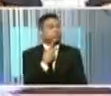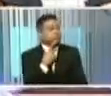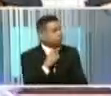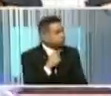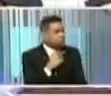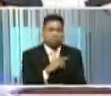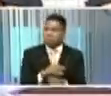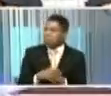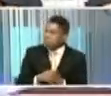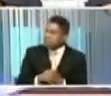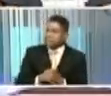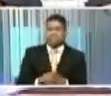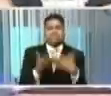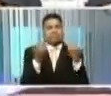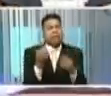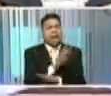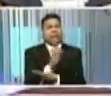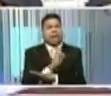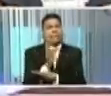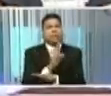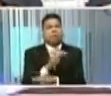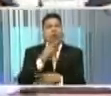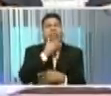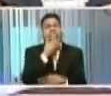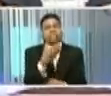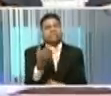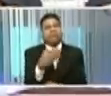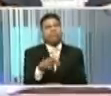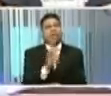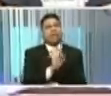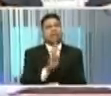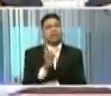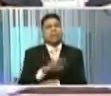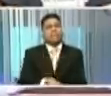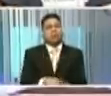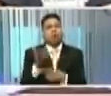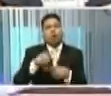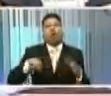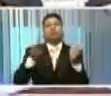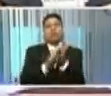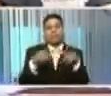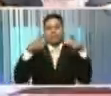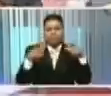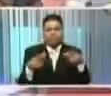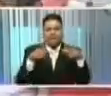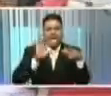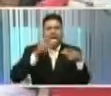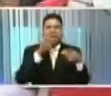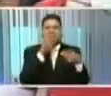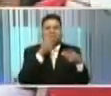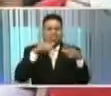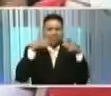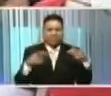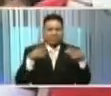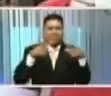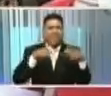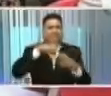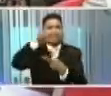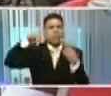Uno voltea para allá y voltea para acá y llega diciembre y nos estamos comiendo ya las hallacas en revolución. ¿Qué les